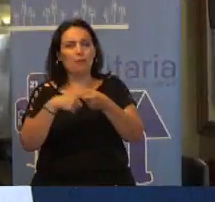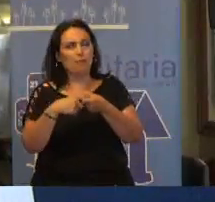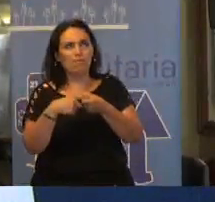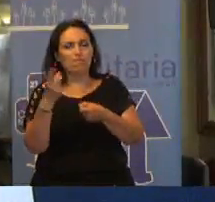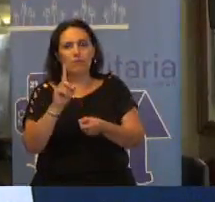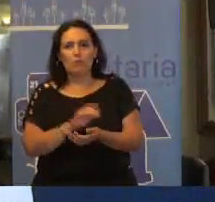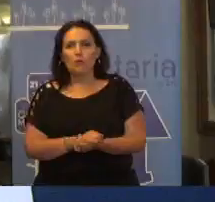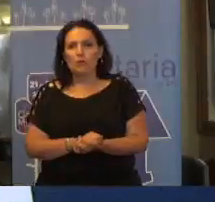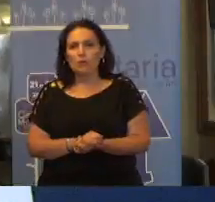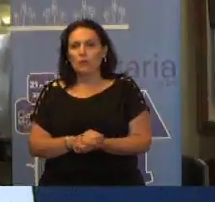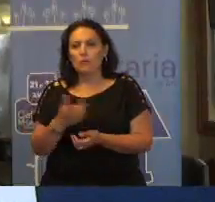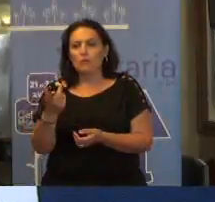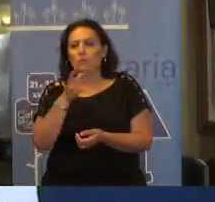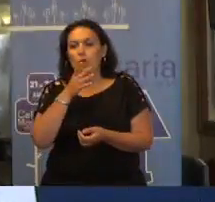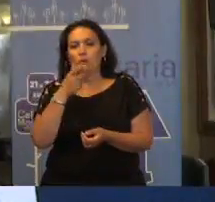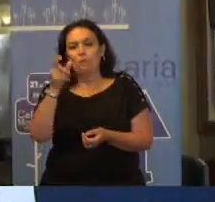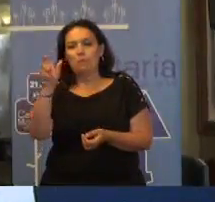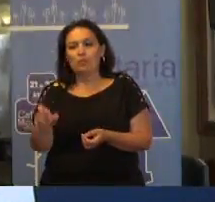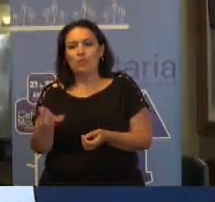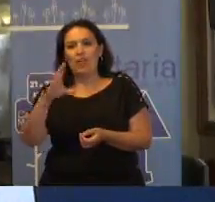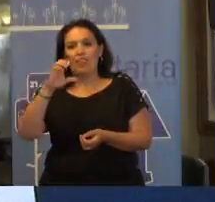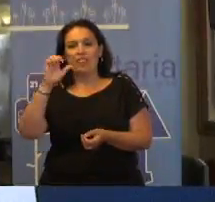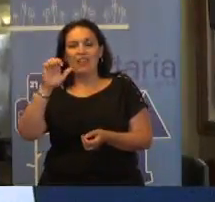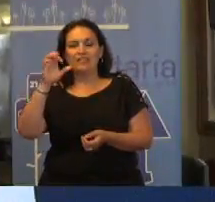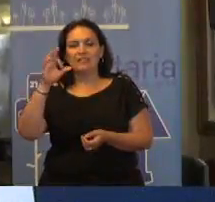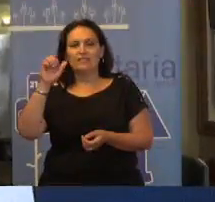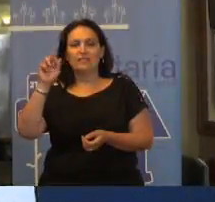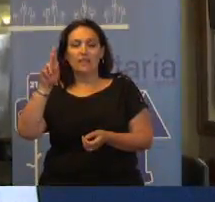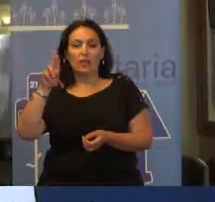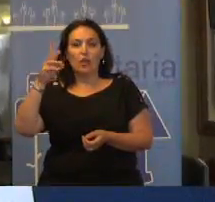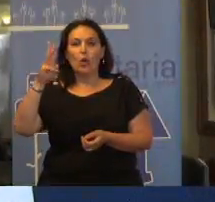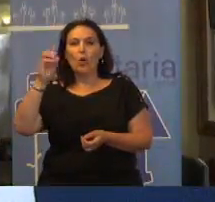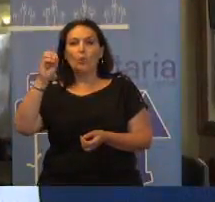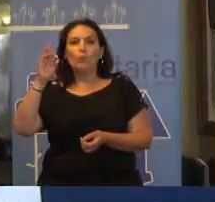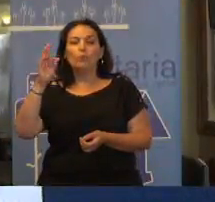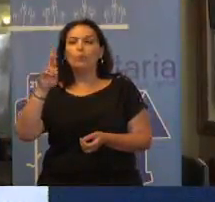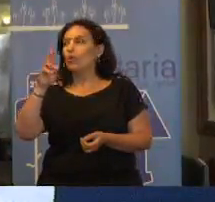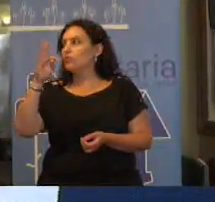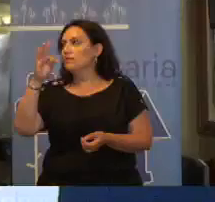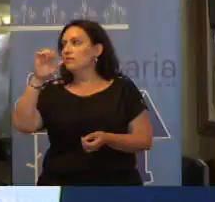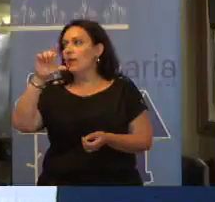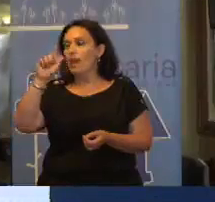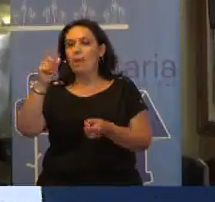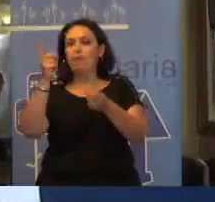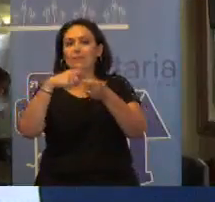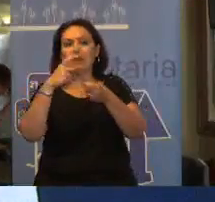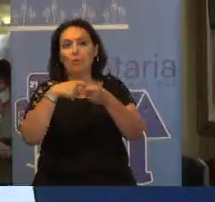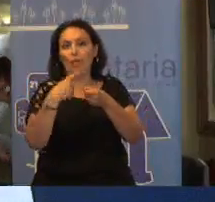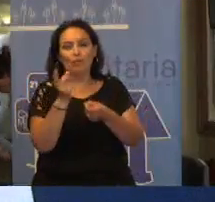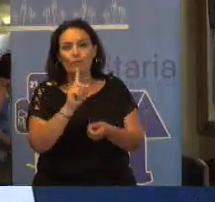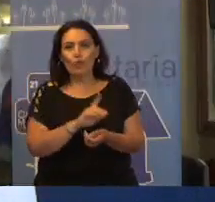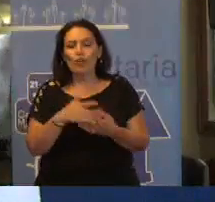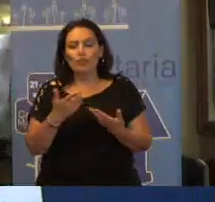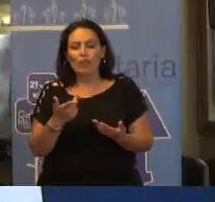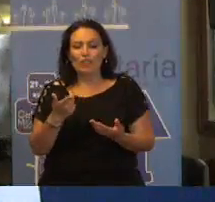nunca coa participación de César Portela. Entón, nos queríamos unir estas dúas posibilidades, estas dúas ideas que se fixo a través